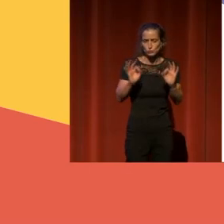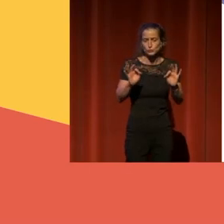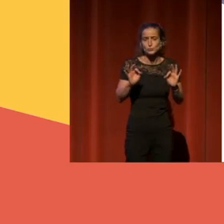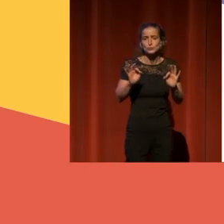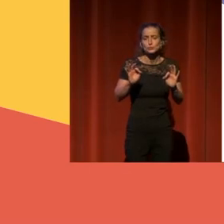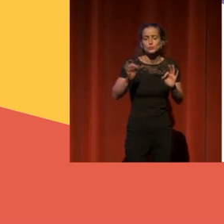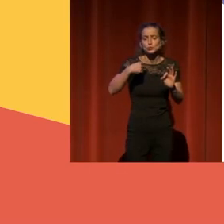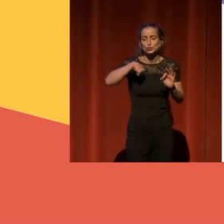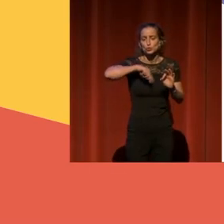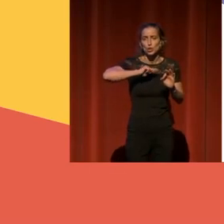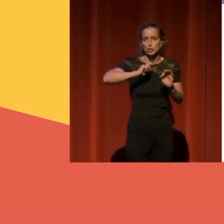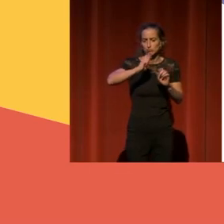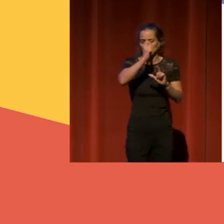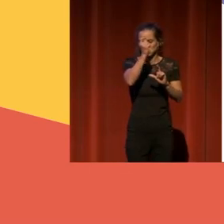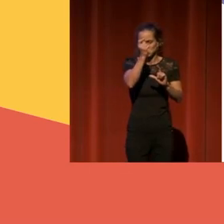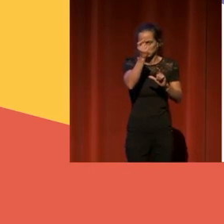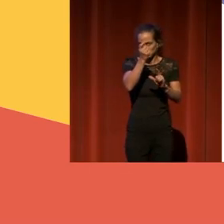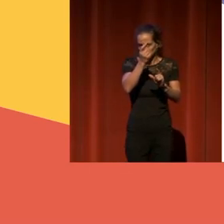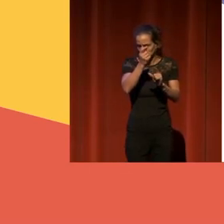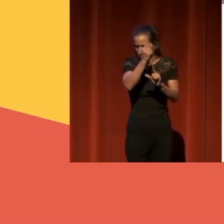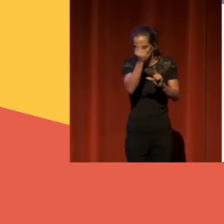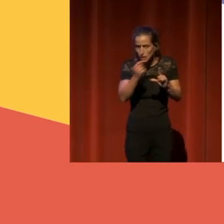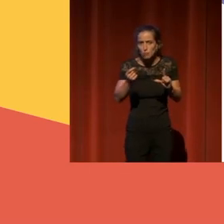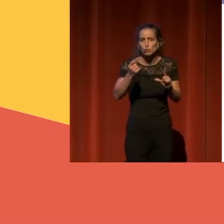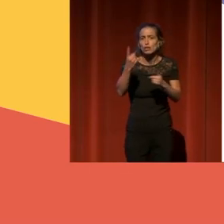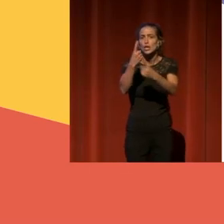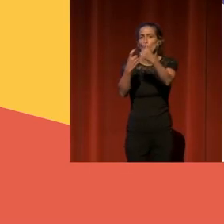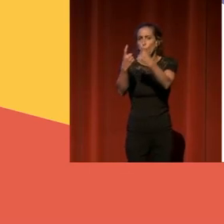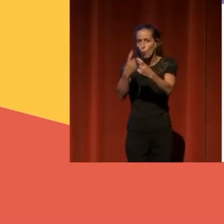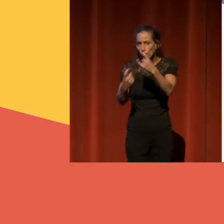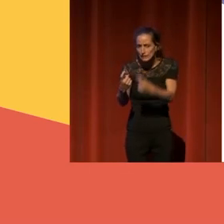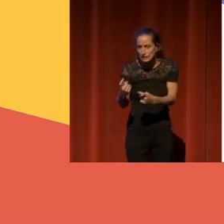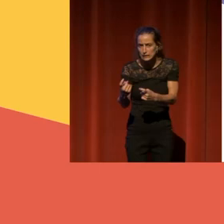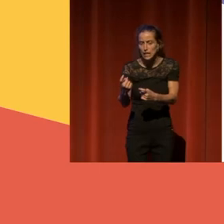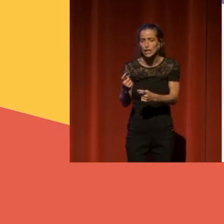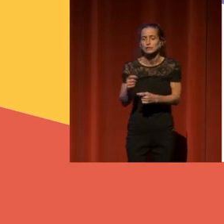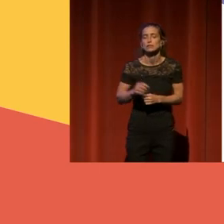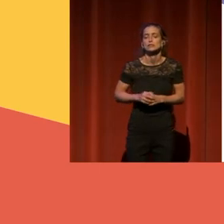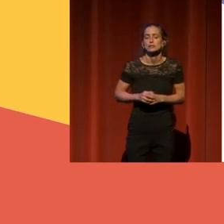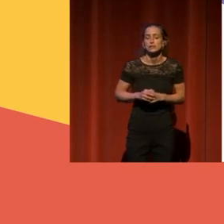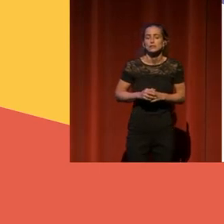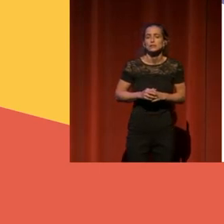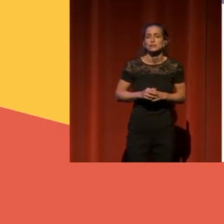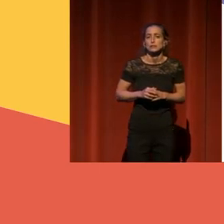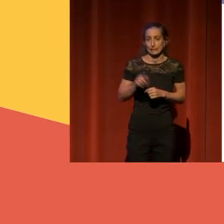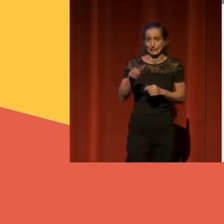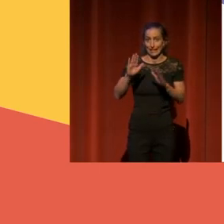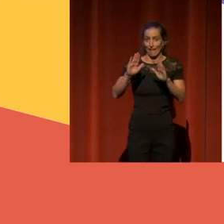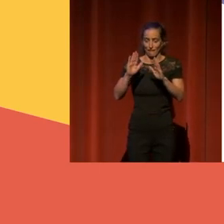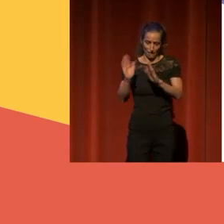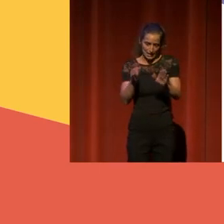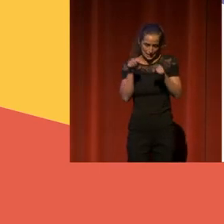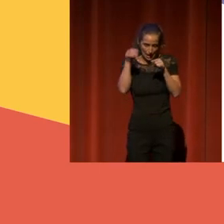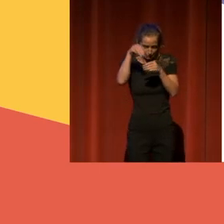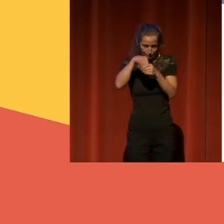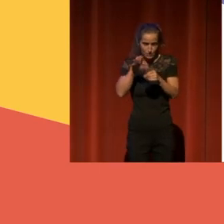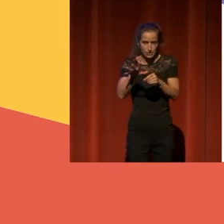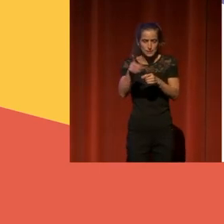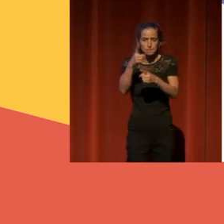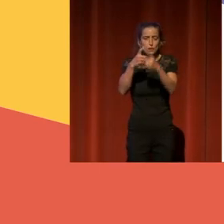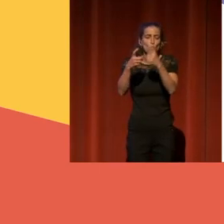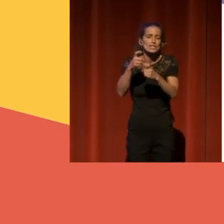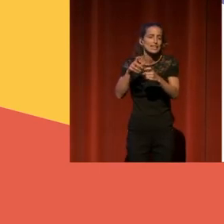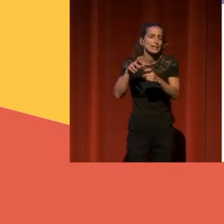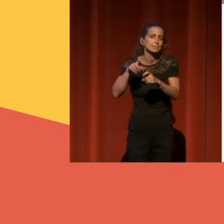Realizamos un diseño de unas encuestas. A la encuesta en concreto que procesamos para esta fase del estudio la